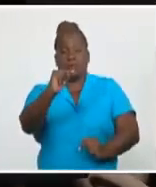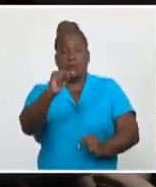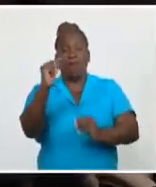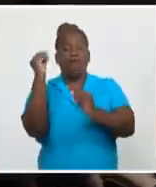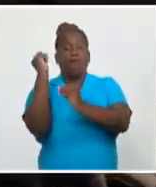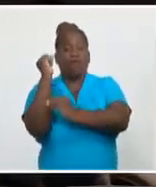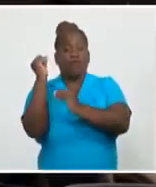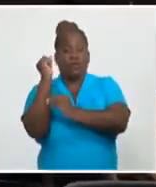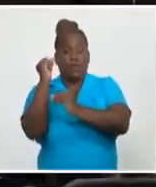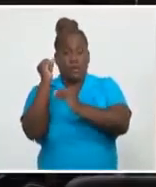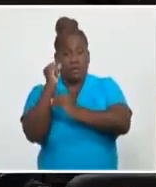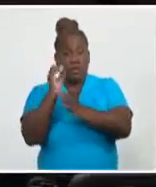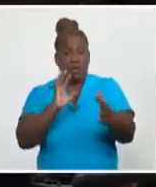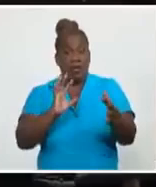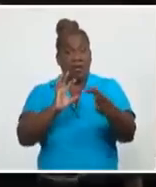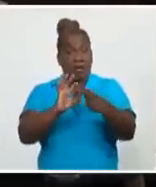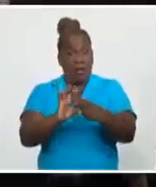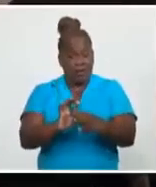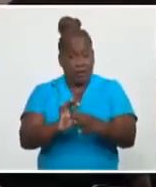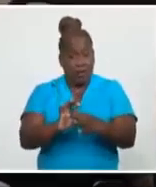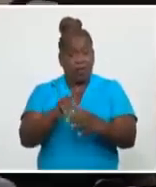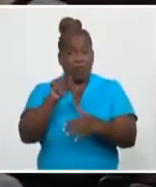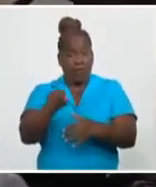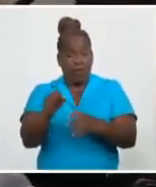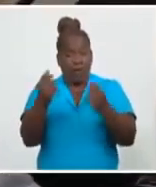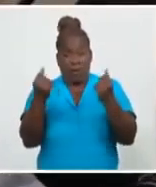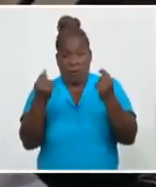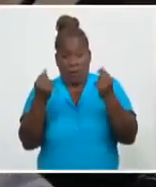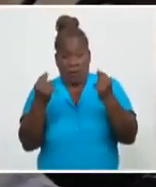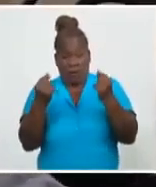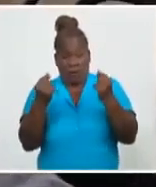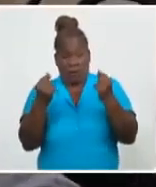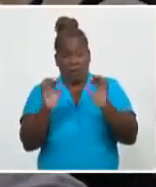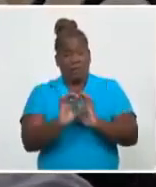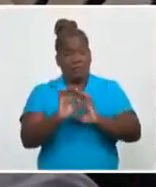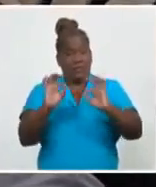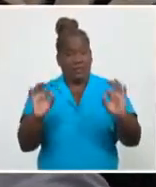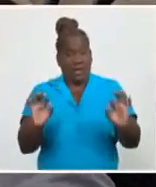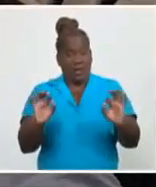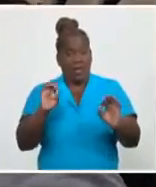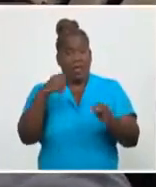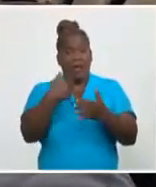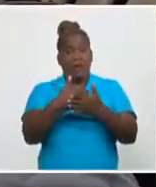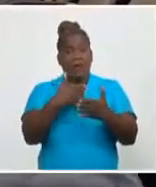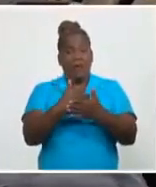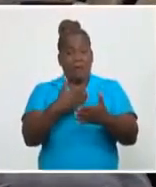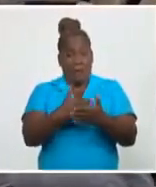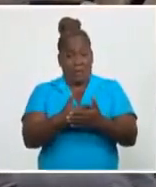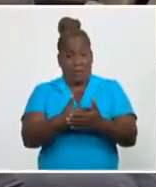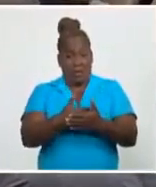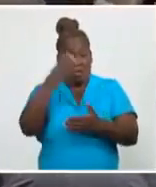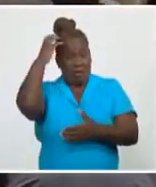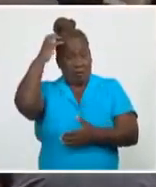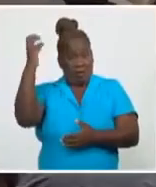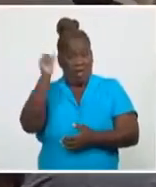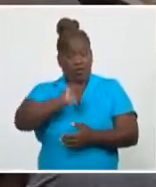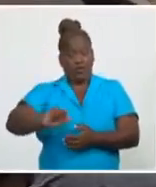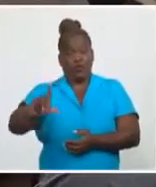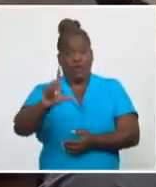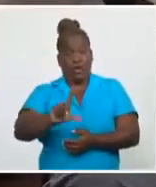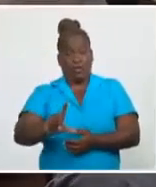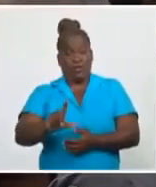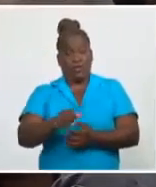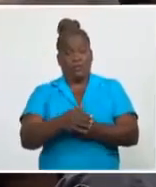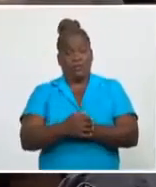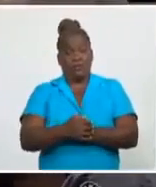fortalecer la gestión de los actores económicos, en especial la empresa estatal socialista como sujeto principal de la